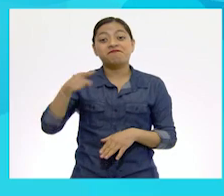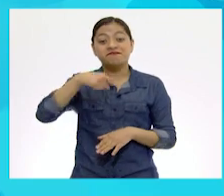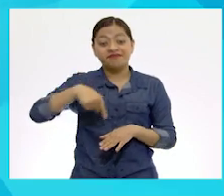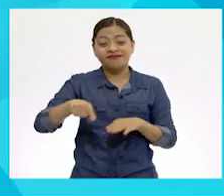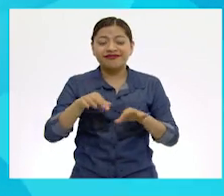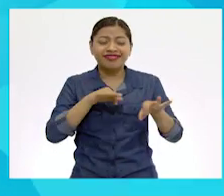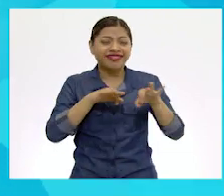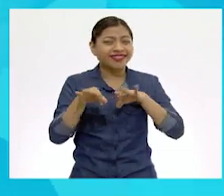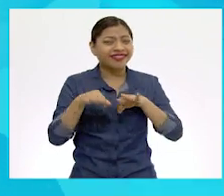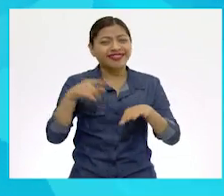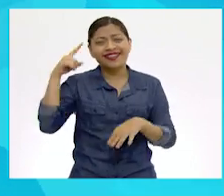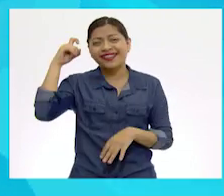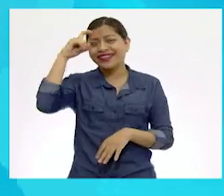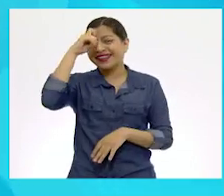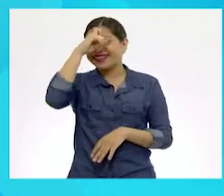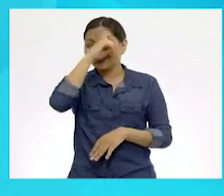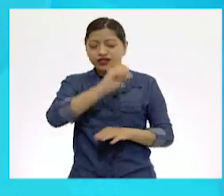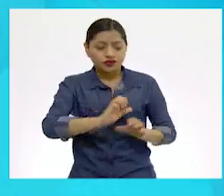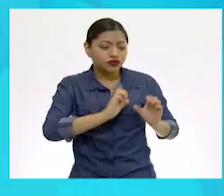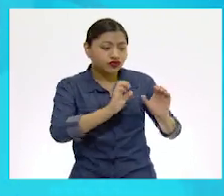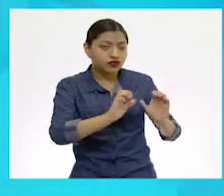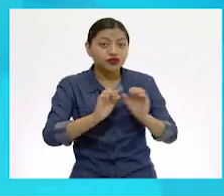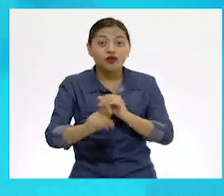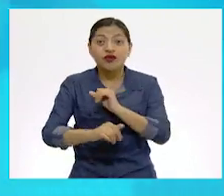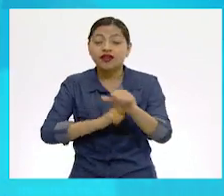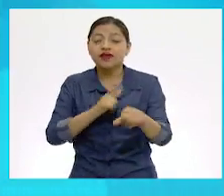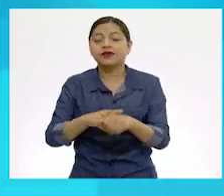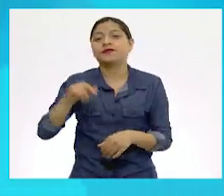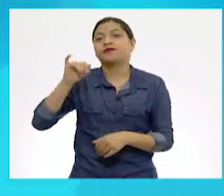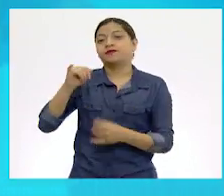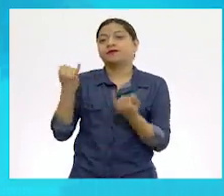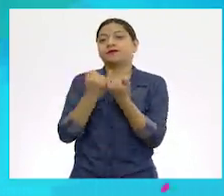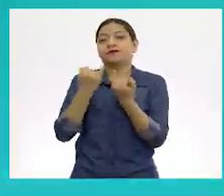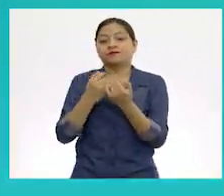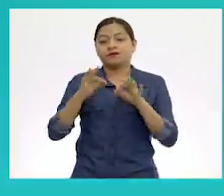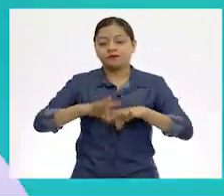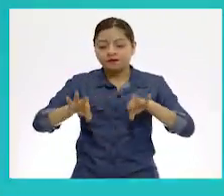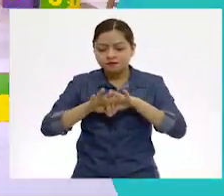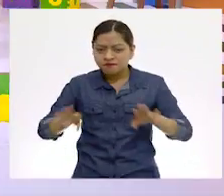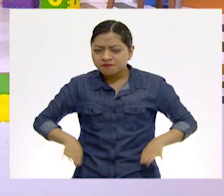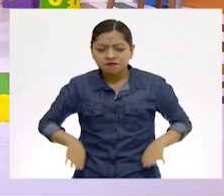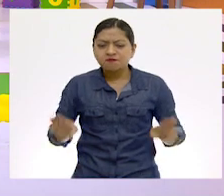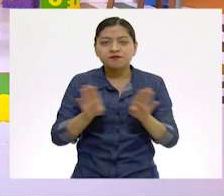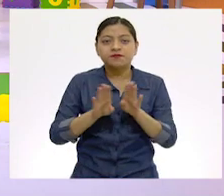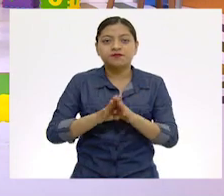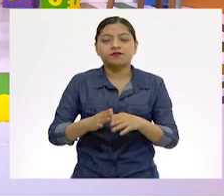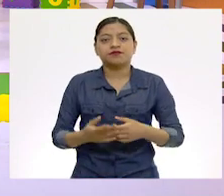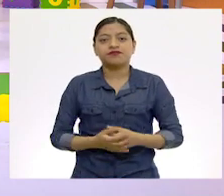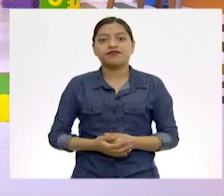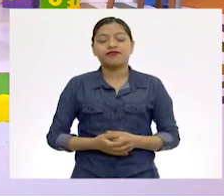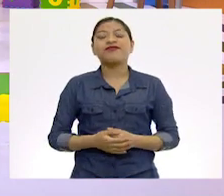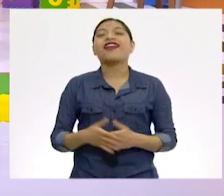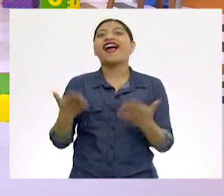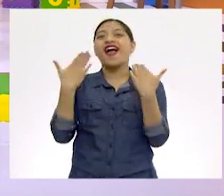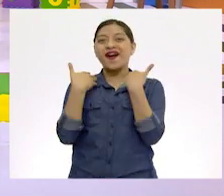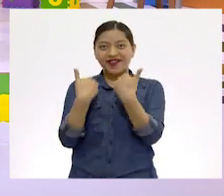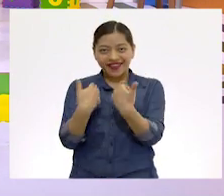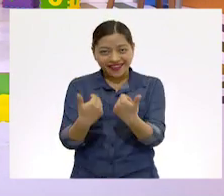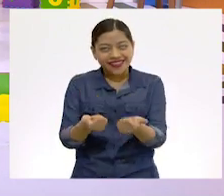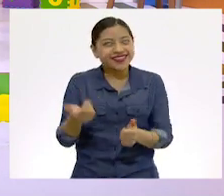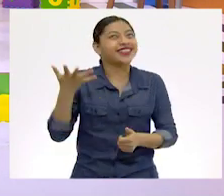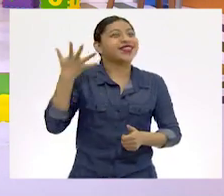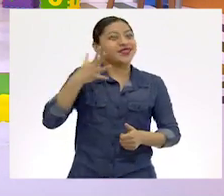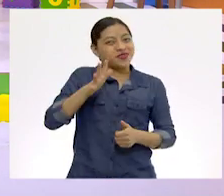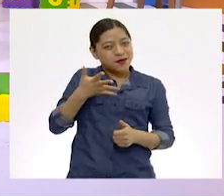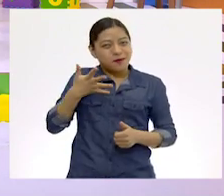el trabajo de Ever. Siempre y cuando también saber cómo se comportan. Ok, ya más o menos